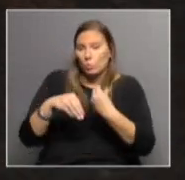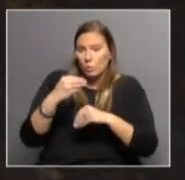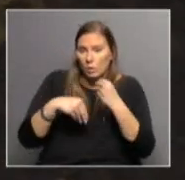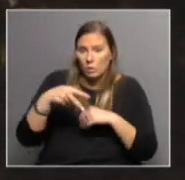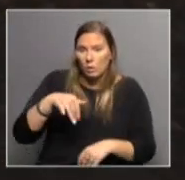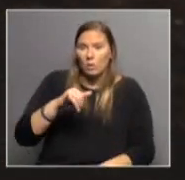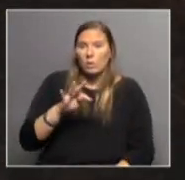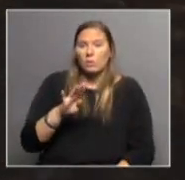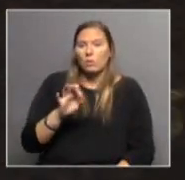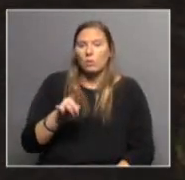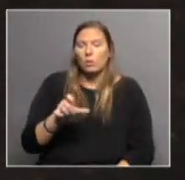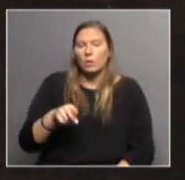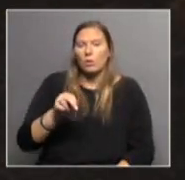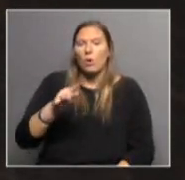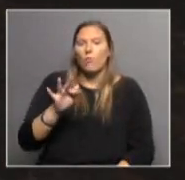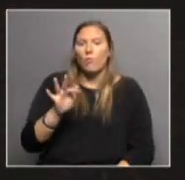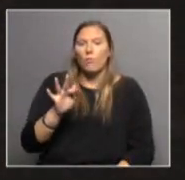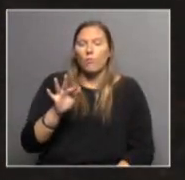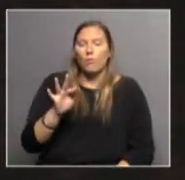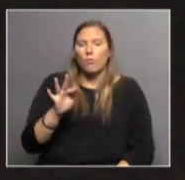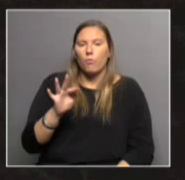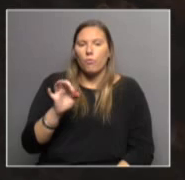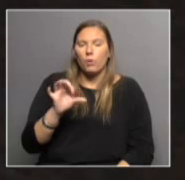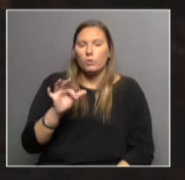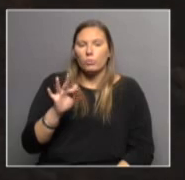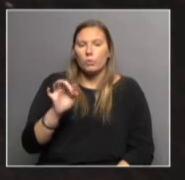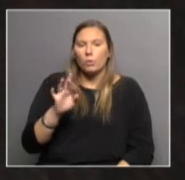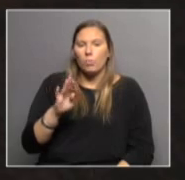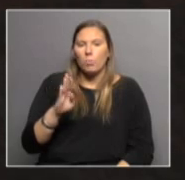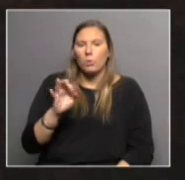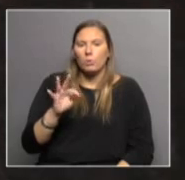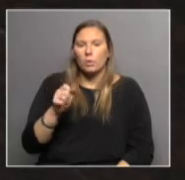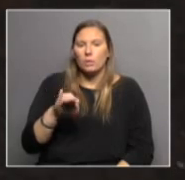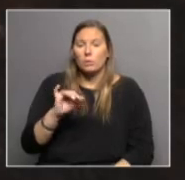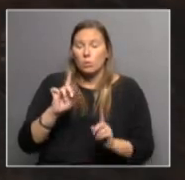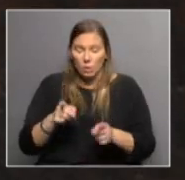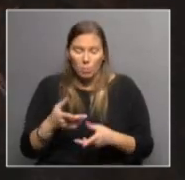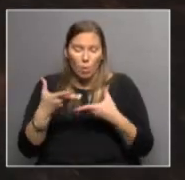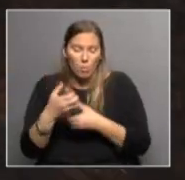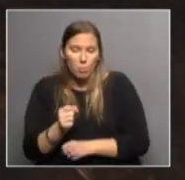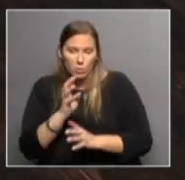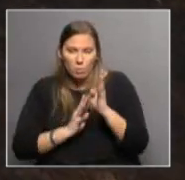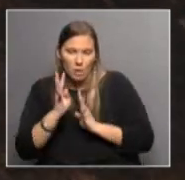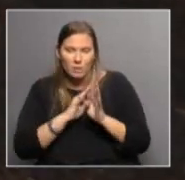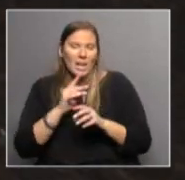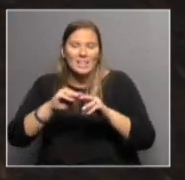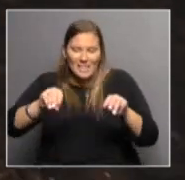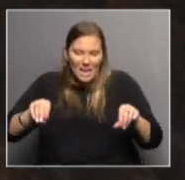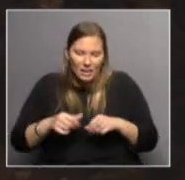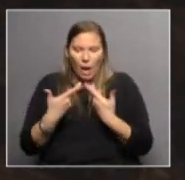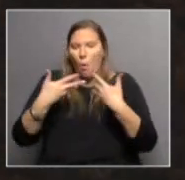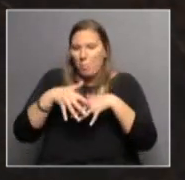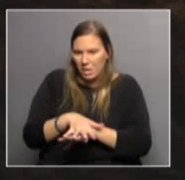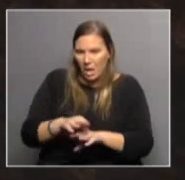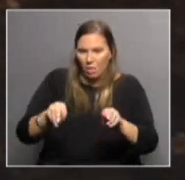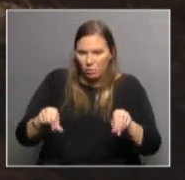nitrógeno, fósforo, potasio, y también como digamos, soporte físico de las plantas, en lugar de tierra o mezclado con alguna